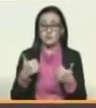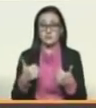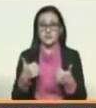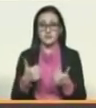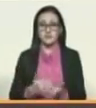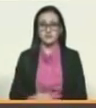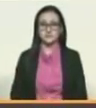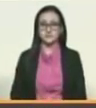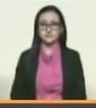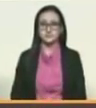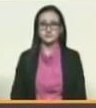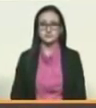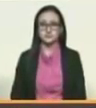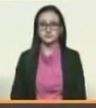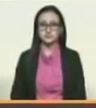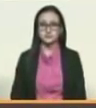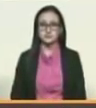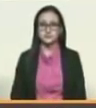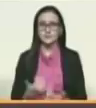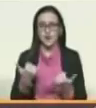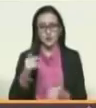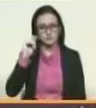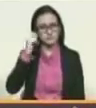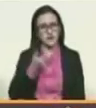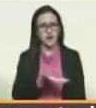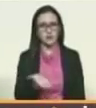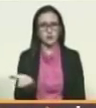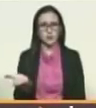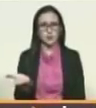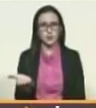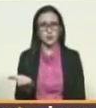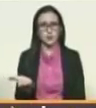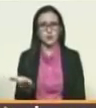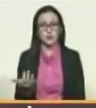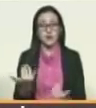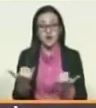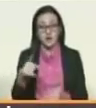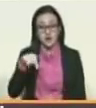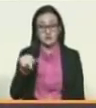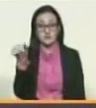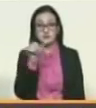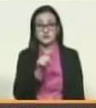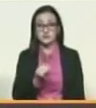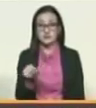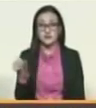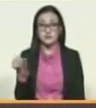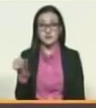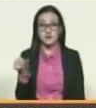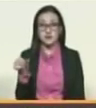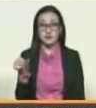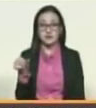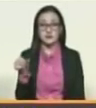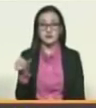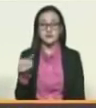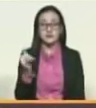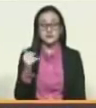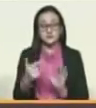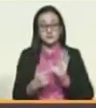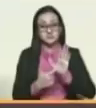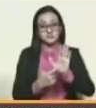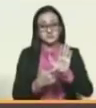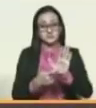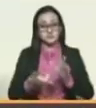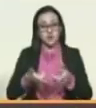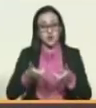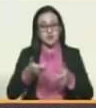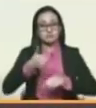voy a recordar a todos y todos que para esta semana, por ejemplo, tenemos la presentación de autorizados